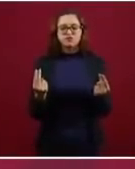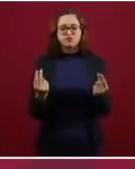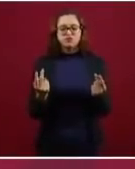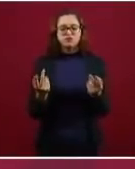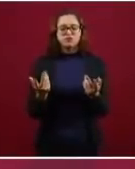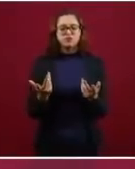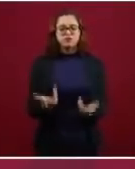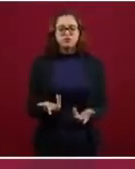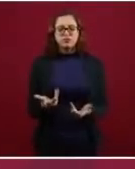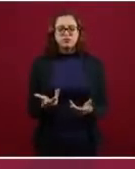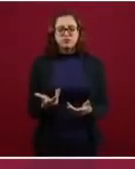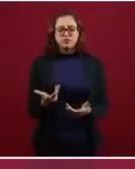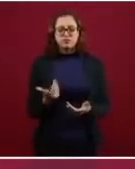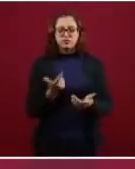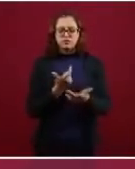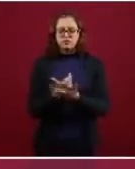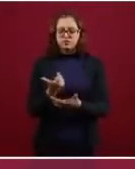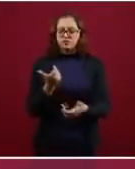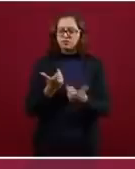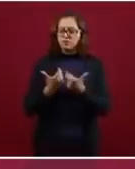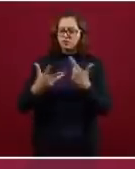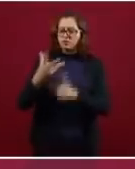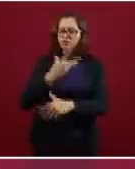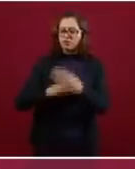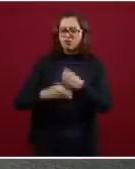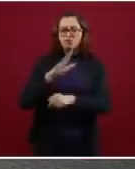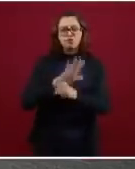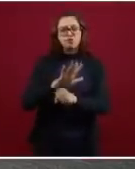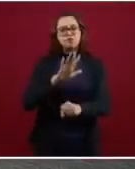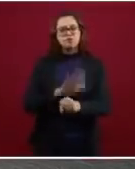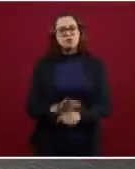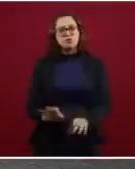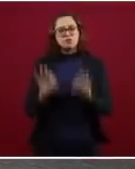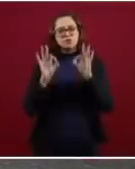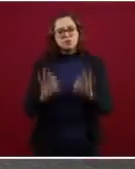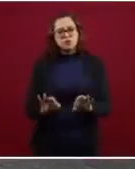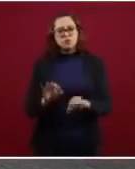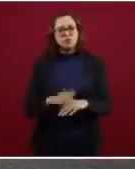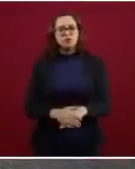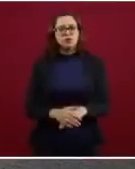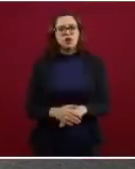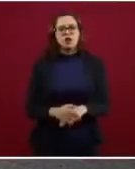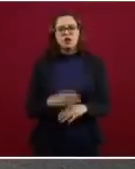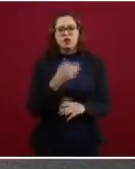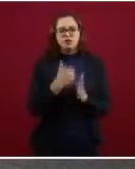el que tengamos finanzas públicas sanas, que no haya déficit,